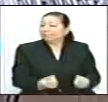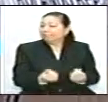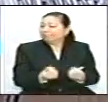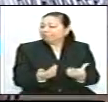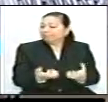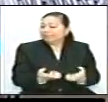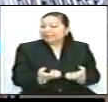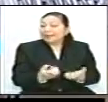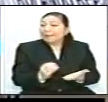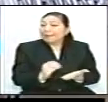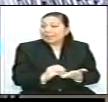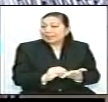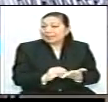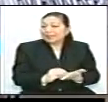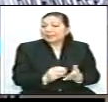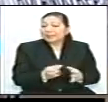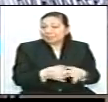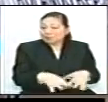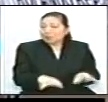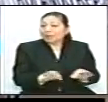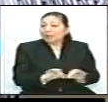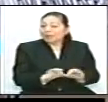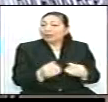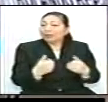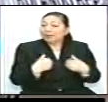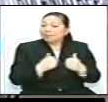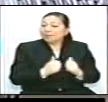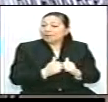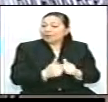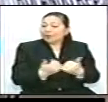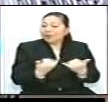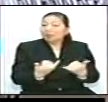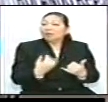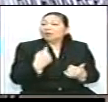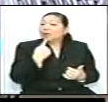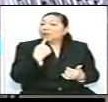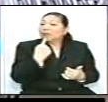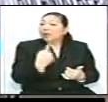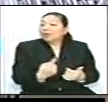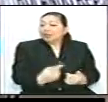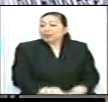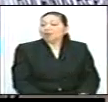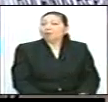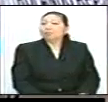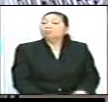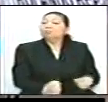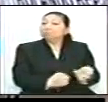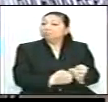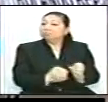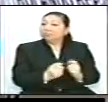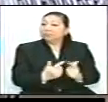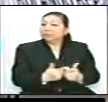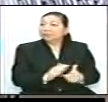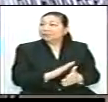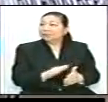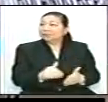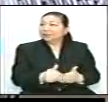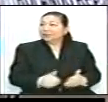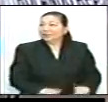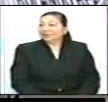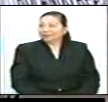recursos humanos, tenemos que acompañar eso. Propongo, por ejemplo, que haya un equipo delivery que